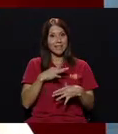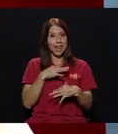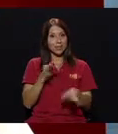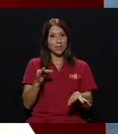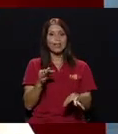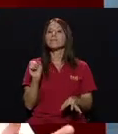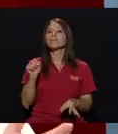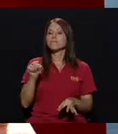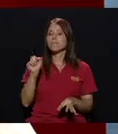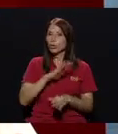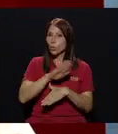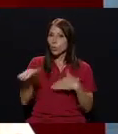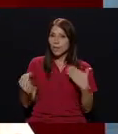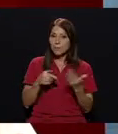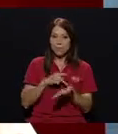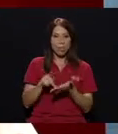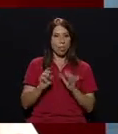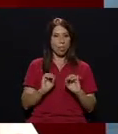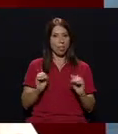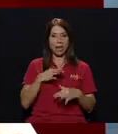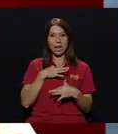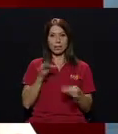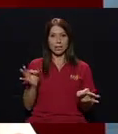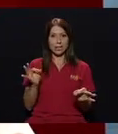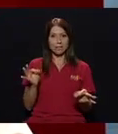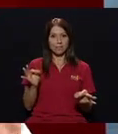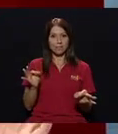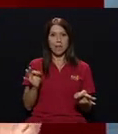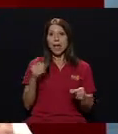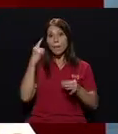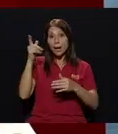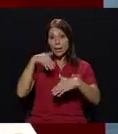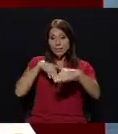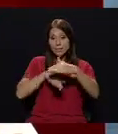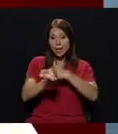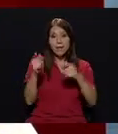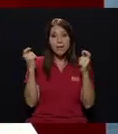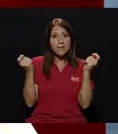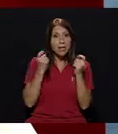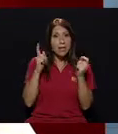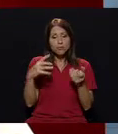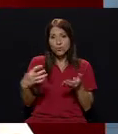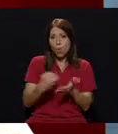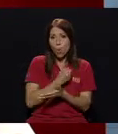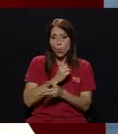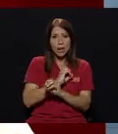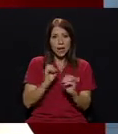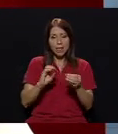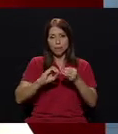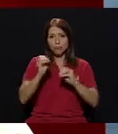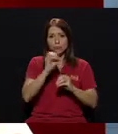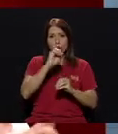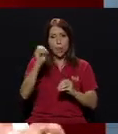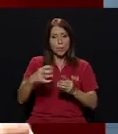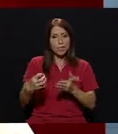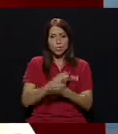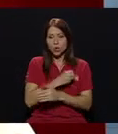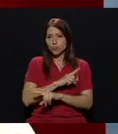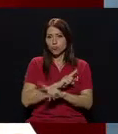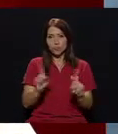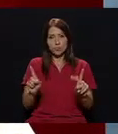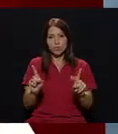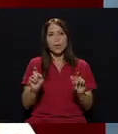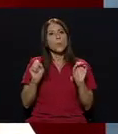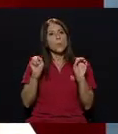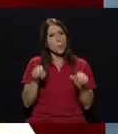comisión. Entonces perfectamente puede llegar, digamos, los que desean. Y es para, hay actividades también